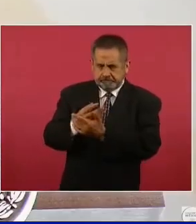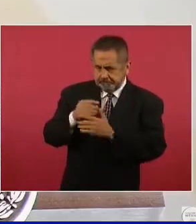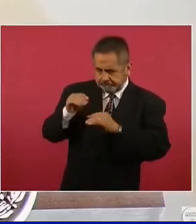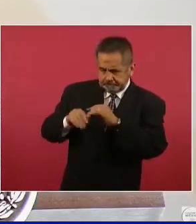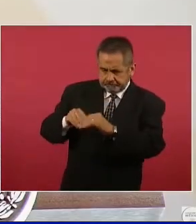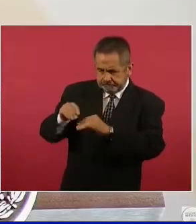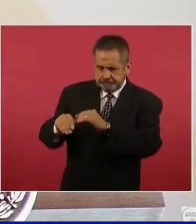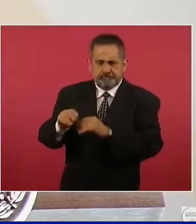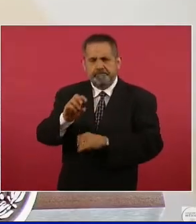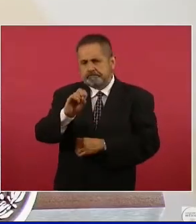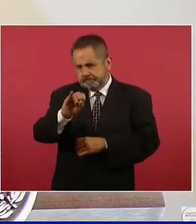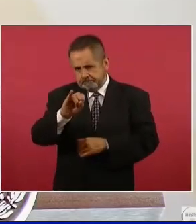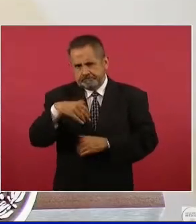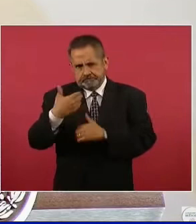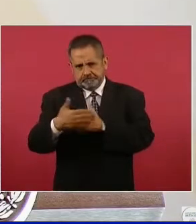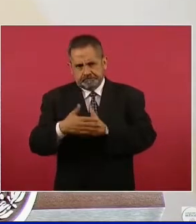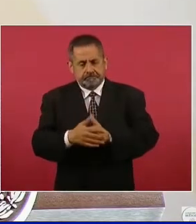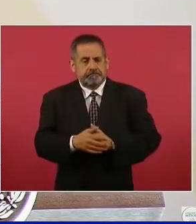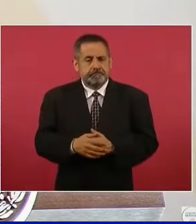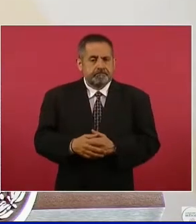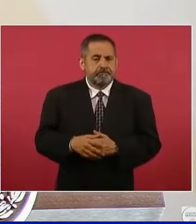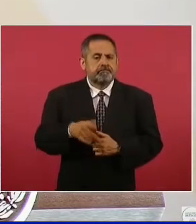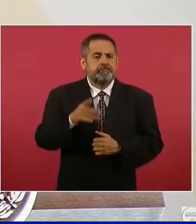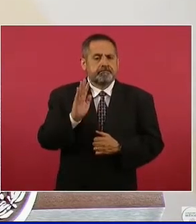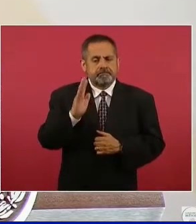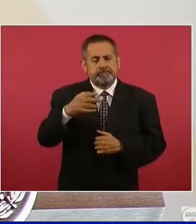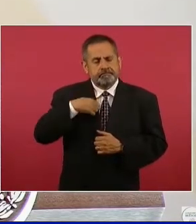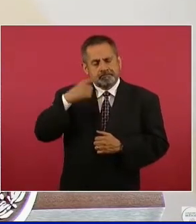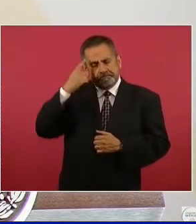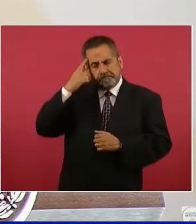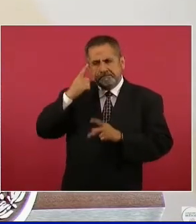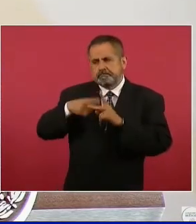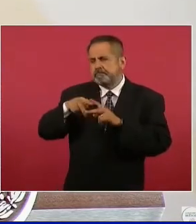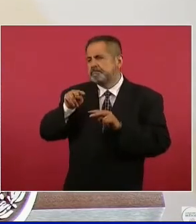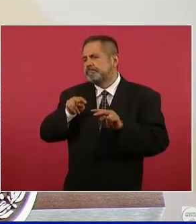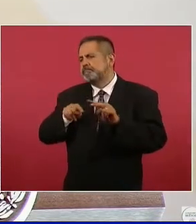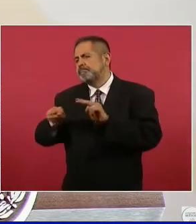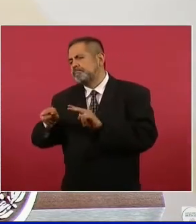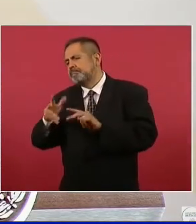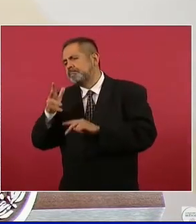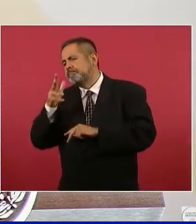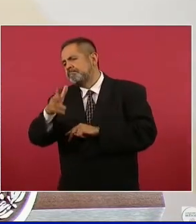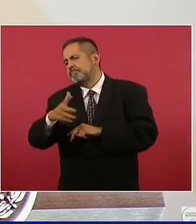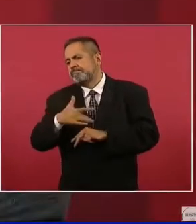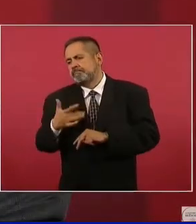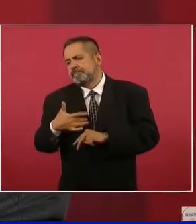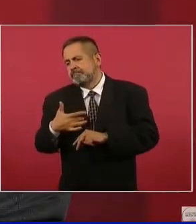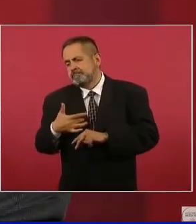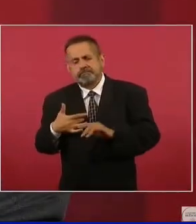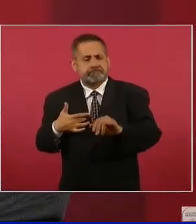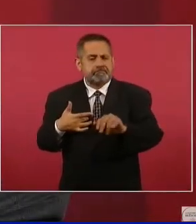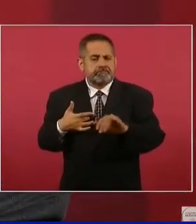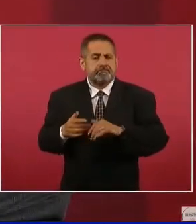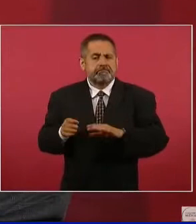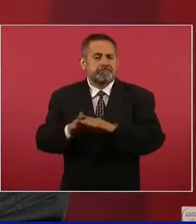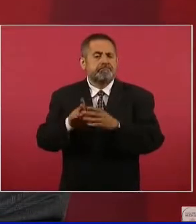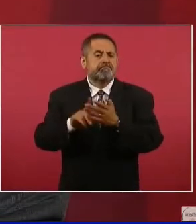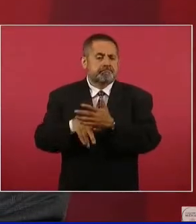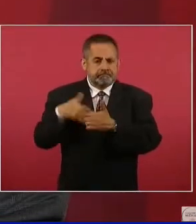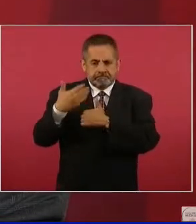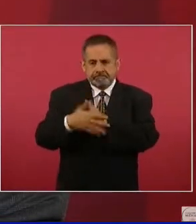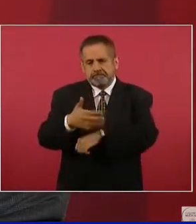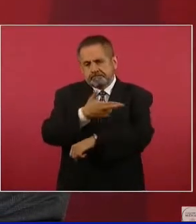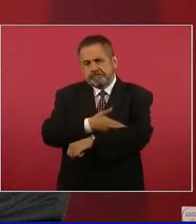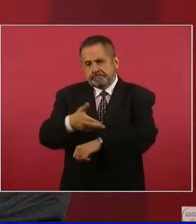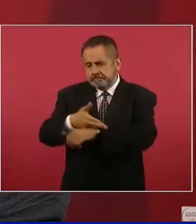dichas sin embargo ya hemos podido prospectar el área y pues hemos establecido un mecanismo para ir